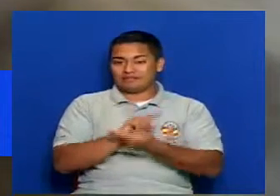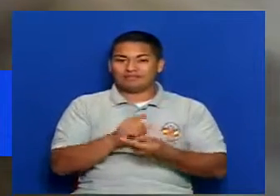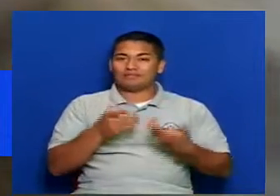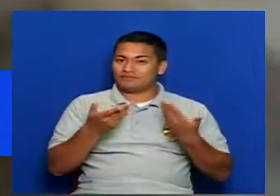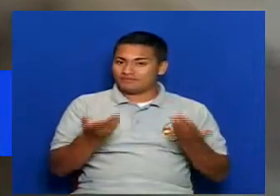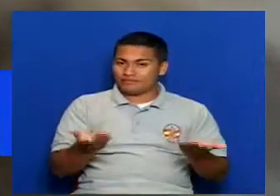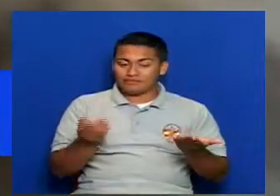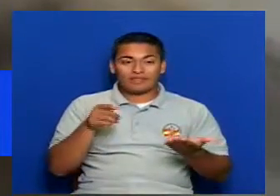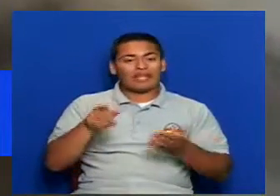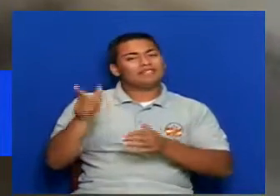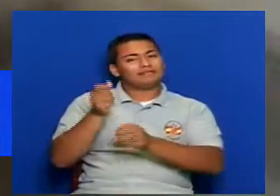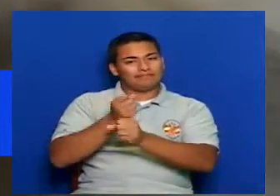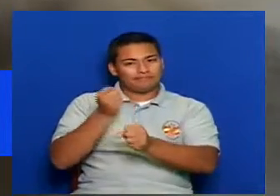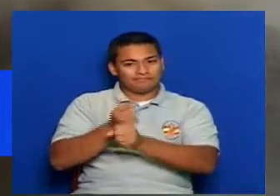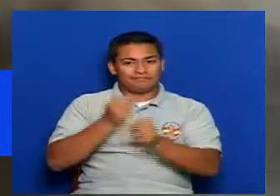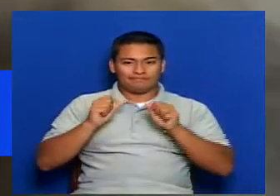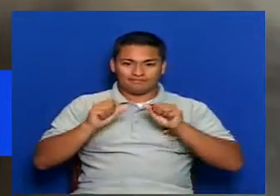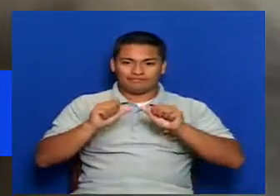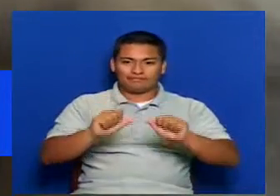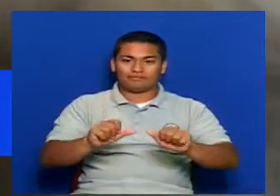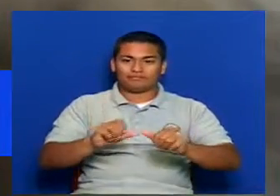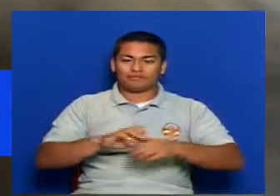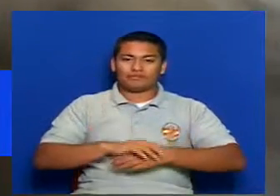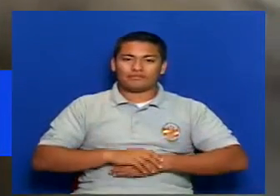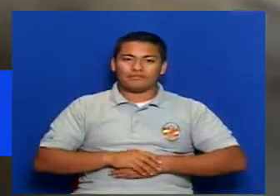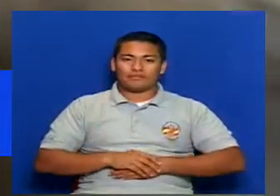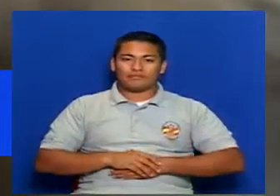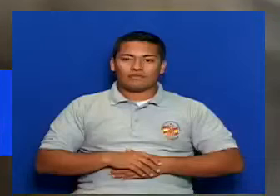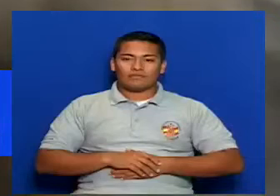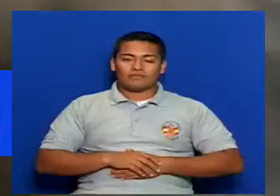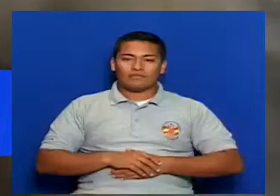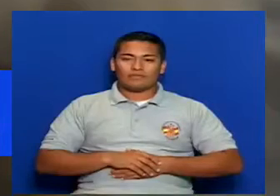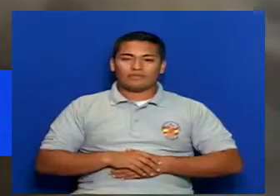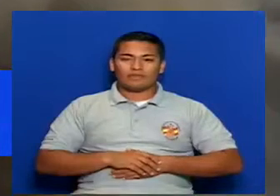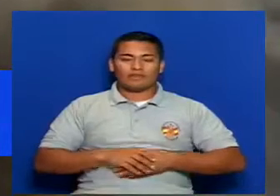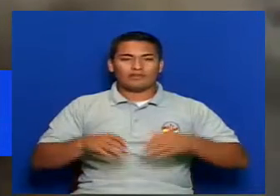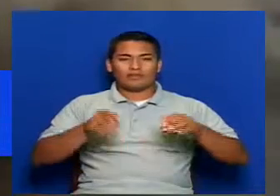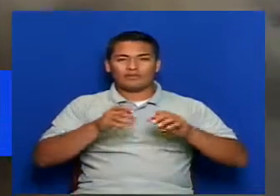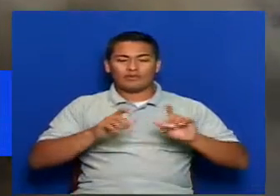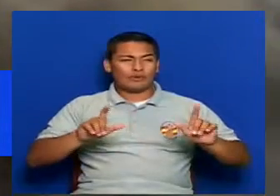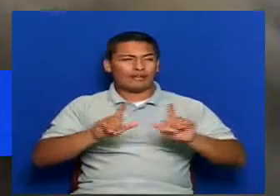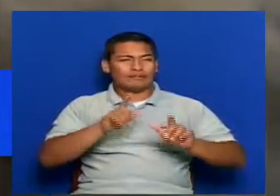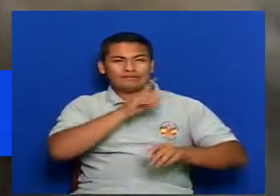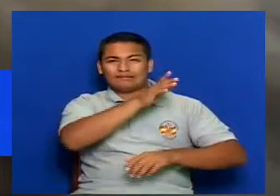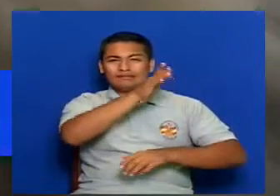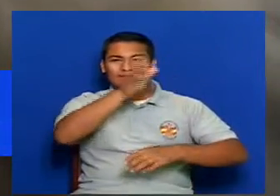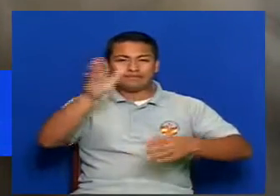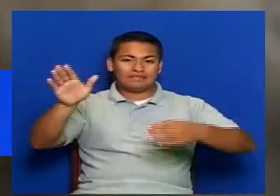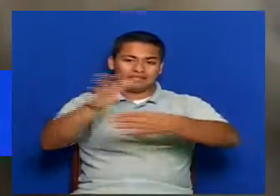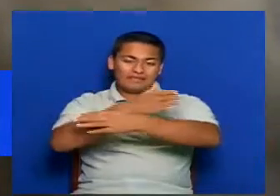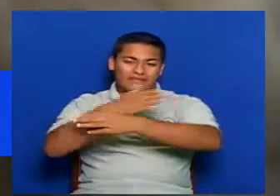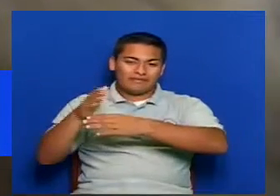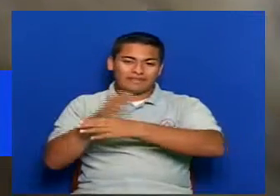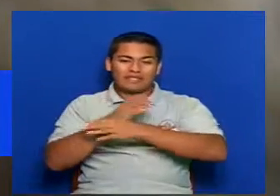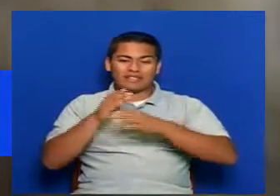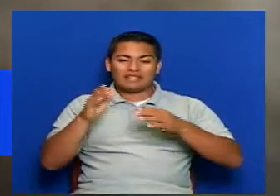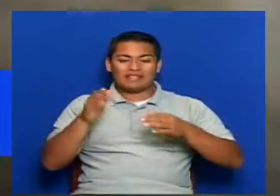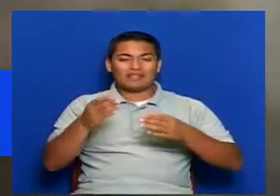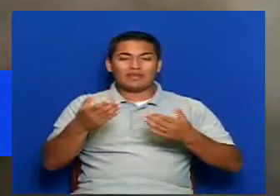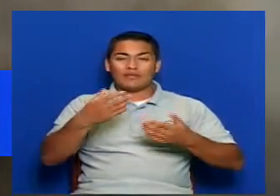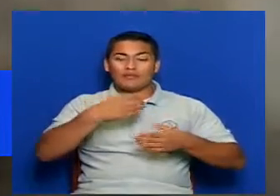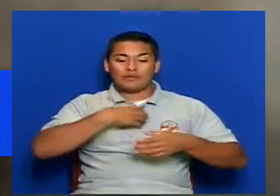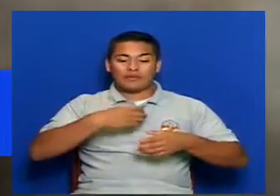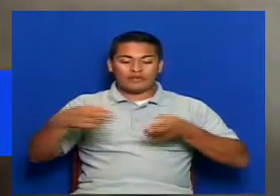hemos estado en eso hemos ido a otras reservas pequeñas que hemos recorrido algunas cuencas